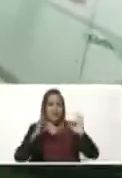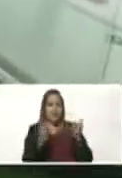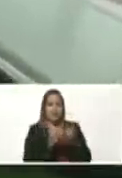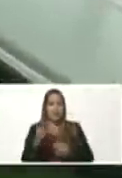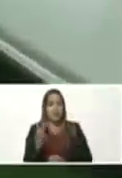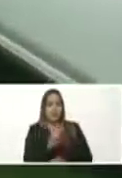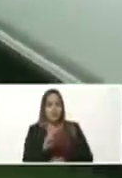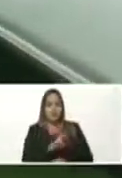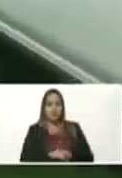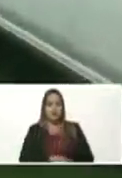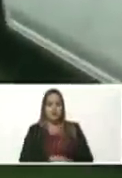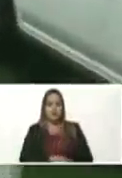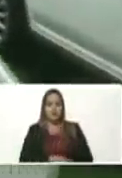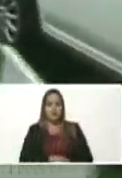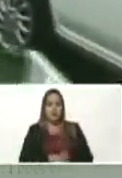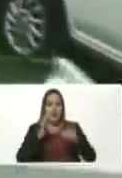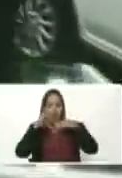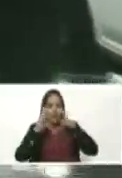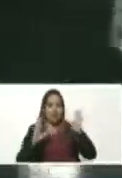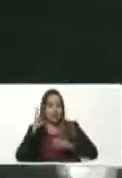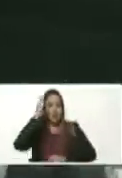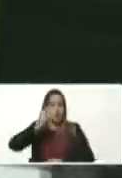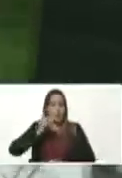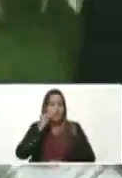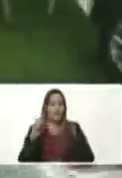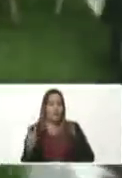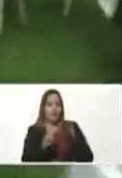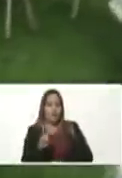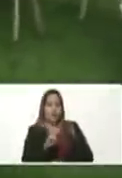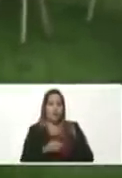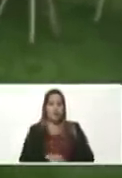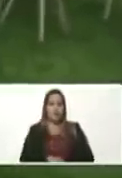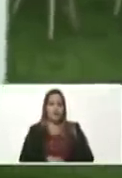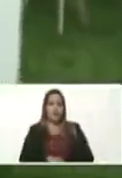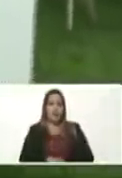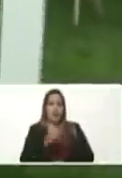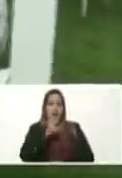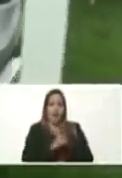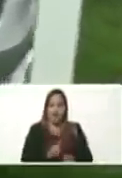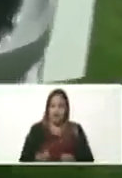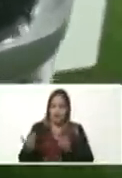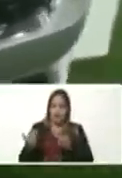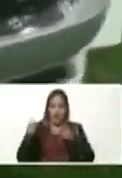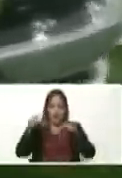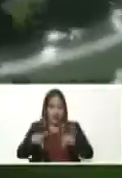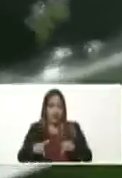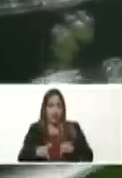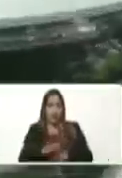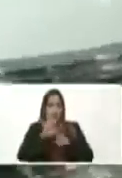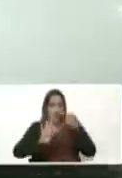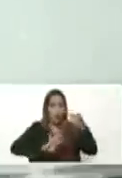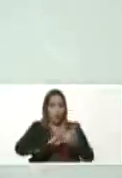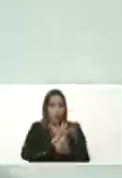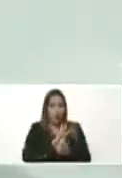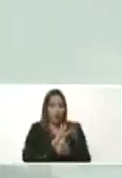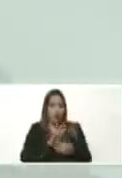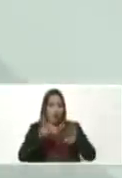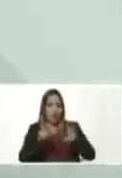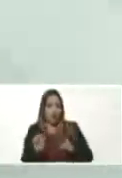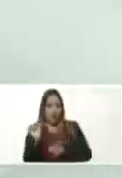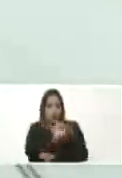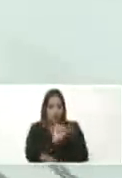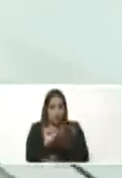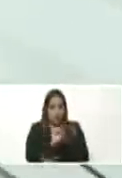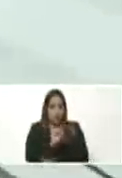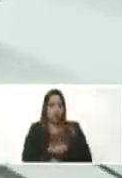venezolana. Atención, juventud venezolana. Hemos traído apenas estos cuatro modelos de